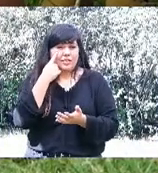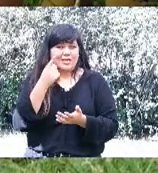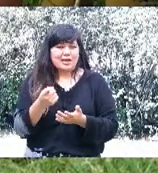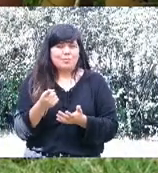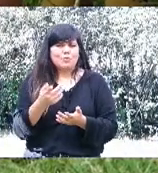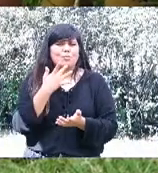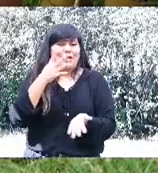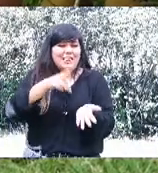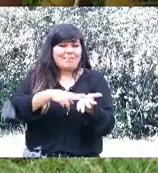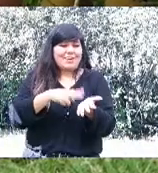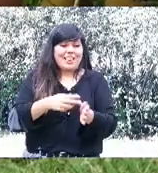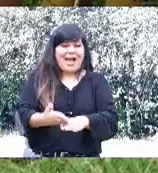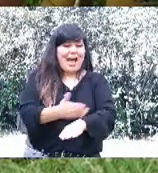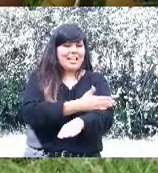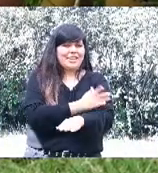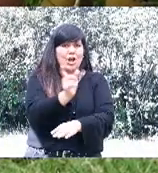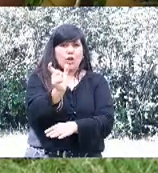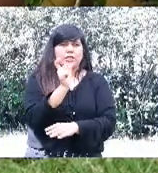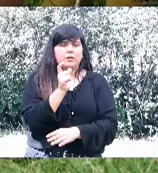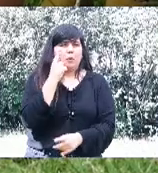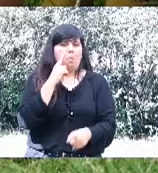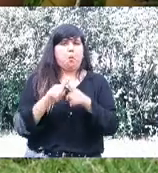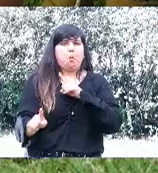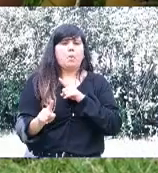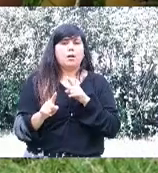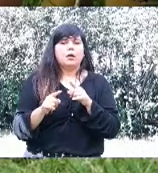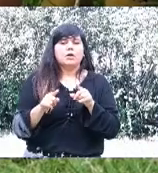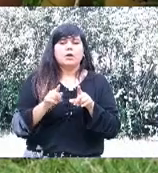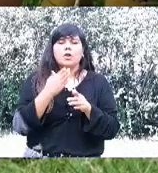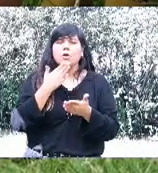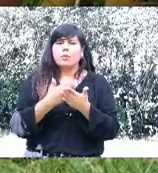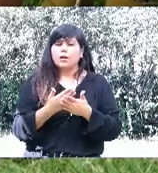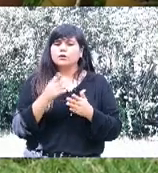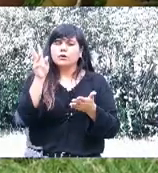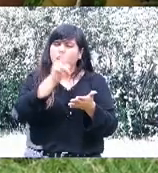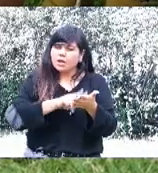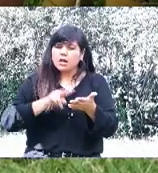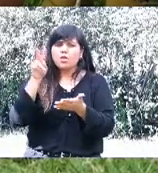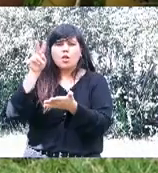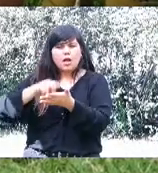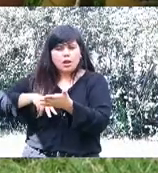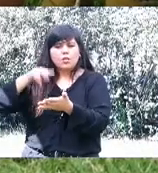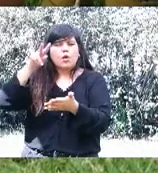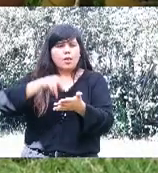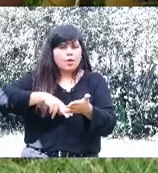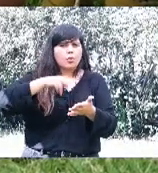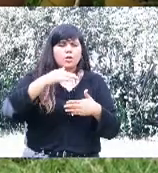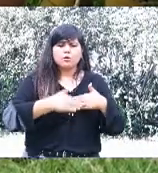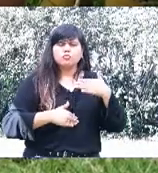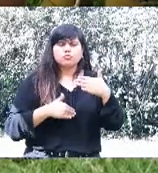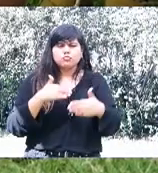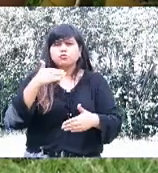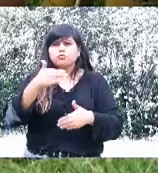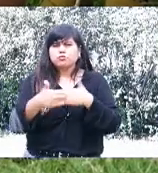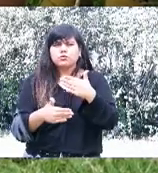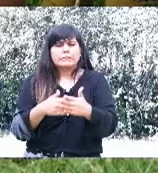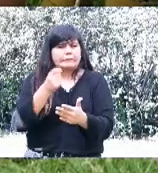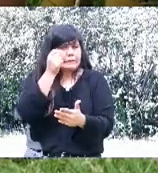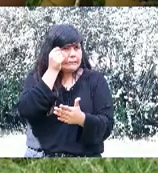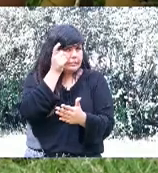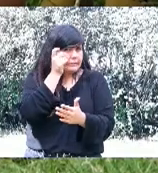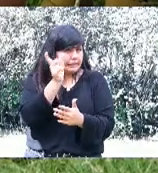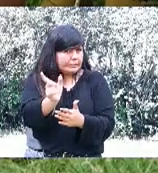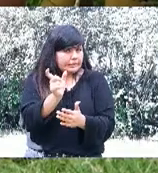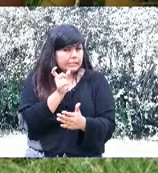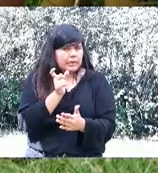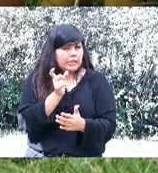no no conocíamos mucho el concepto entonces a medida que íbamos leyendo tratando de de entenderlo